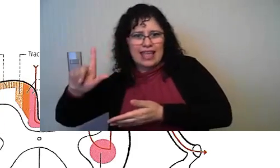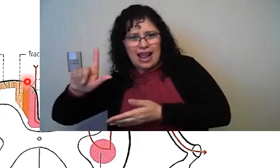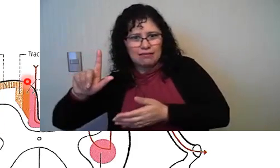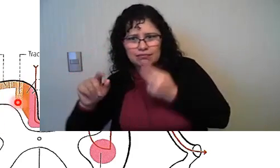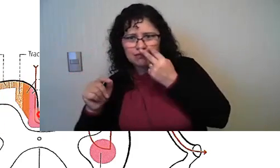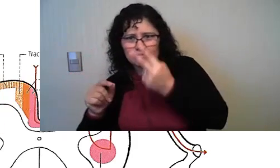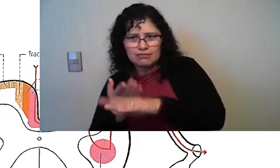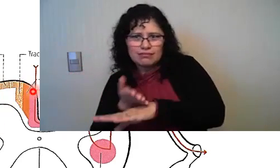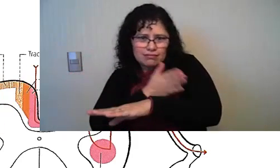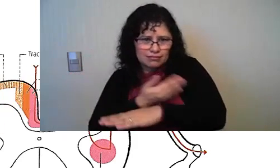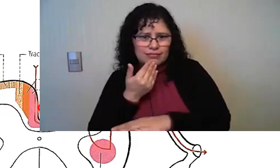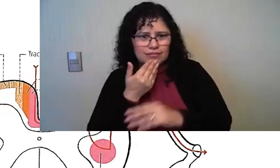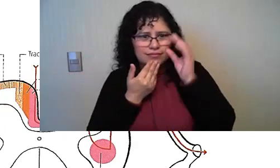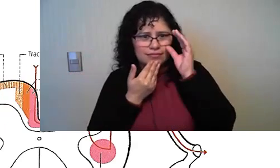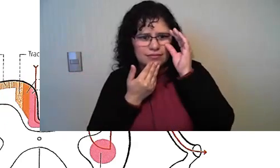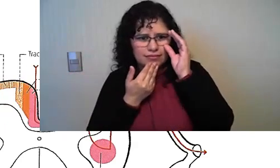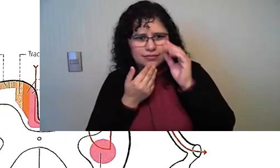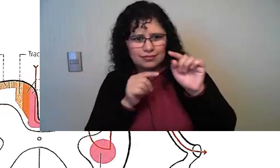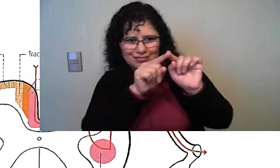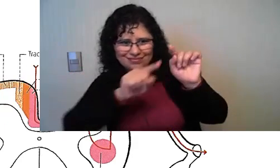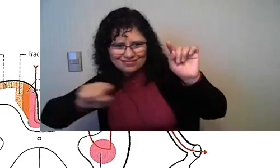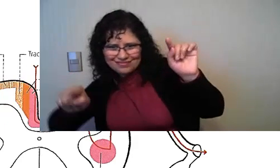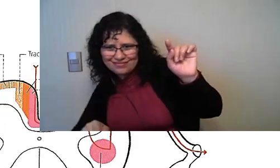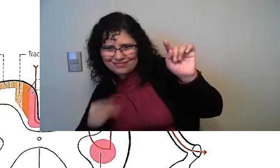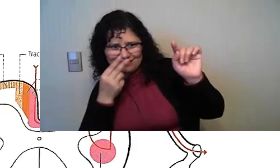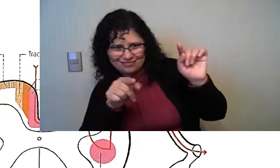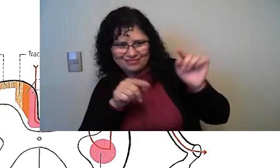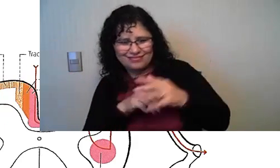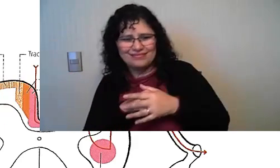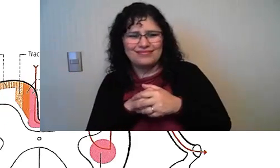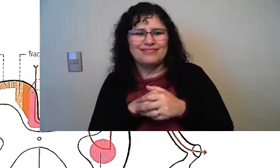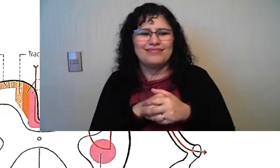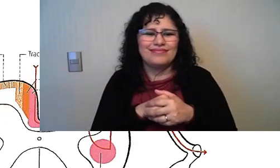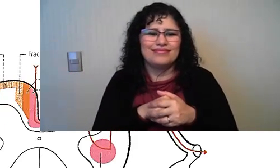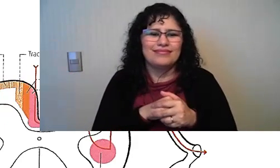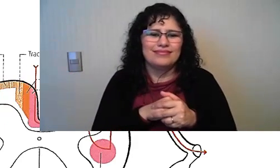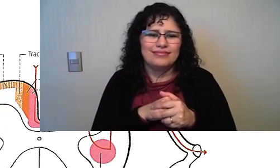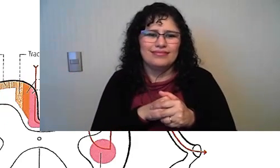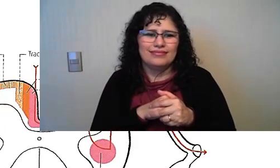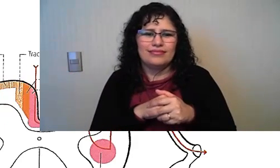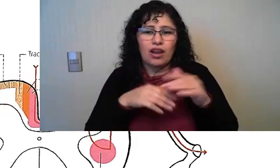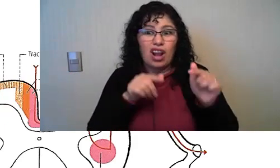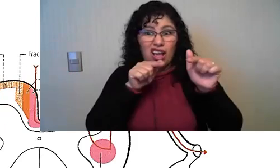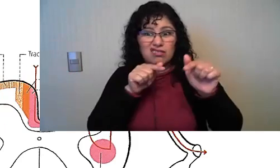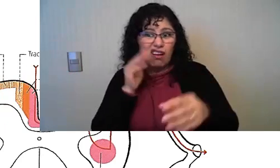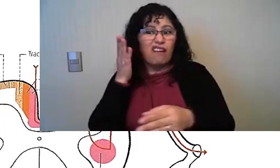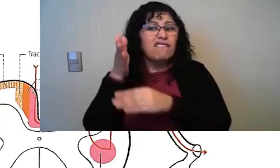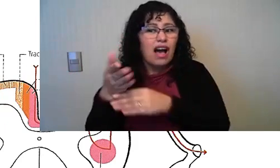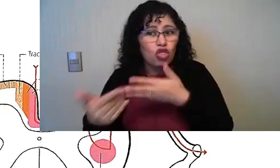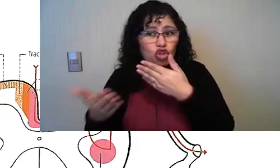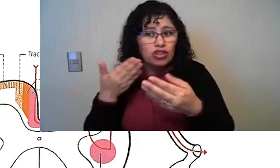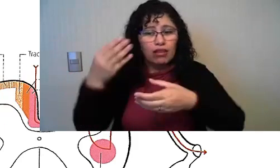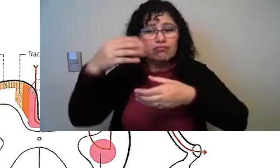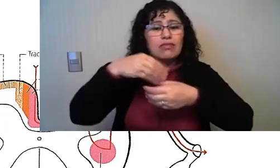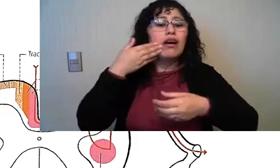¿Sí? y que van hacia la médula espinal. Y aquí hay otro elemento que